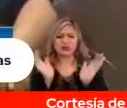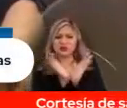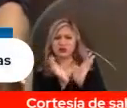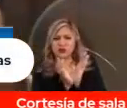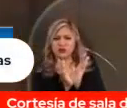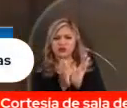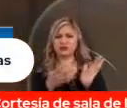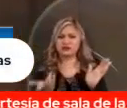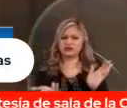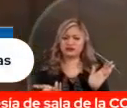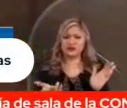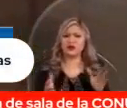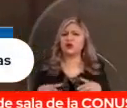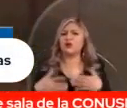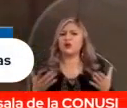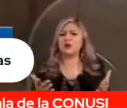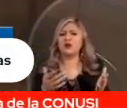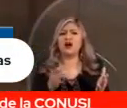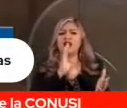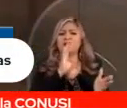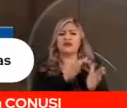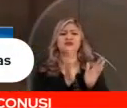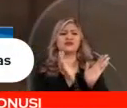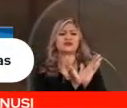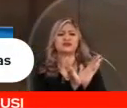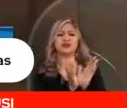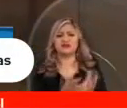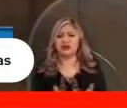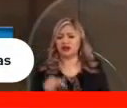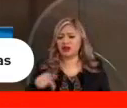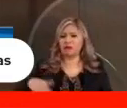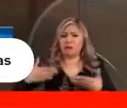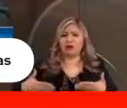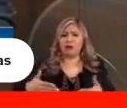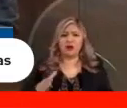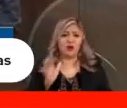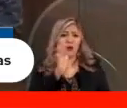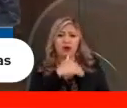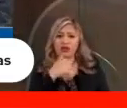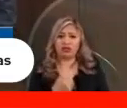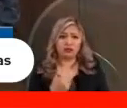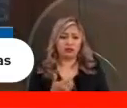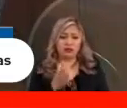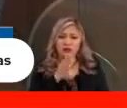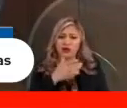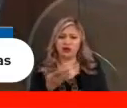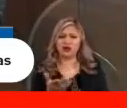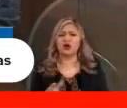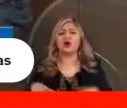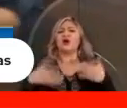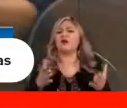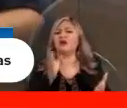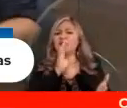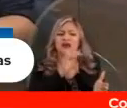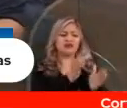de la caja del Seguro Social si no hay una política de empleo seria en este país? ¿Cómo hablar de la caja del Seguro Social si los salarios son